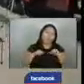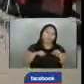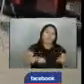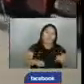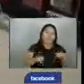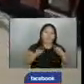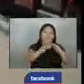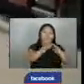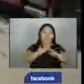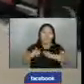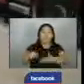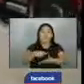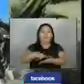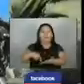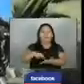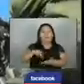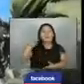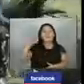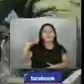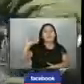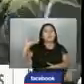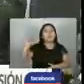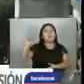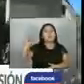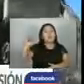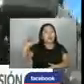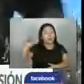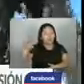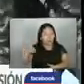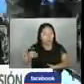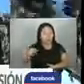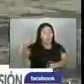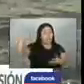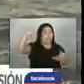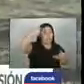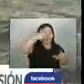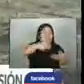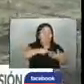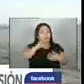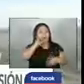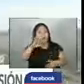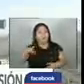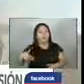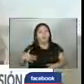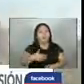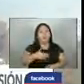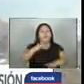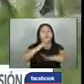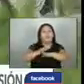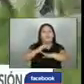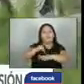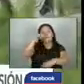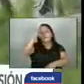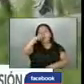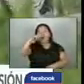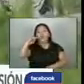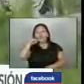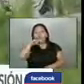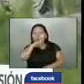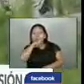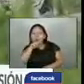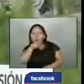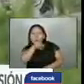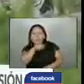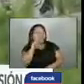la ciudad de Dnipro. A pesar del saldo de víctimas civiles, el Ministerio de Defensa ruso dijo que atacó las unidades